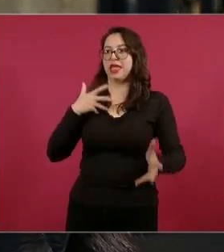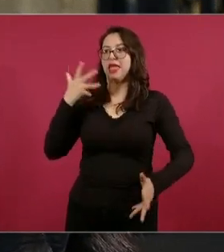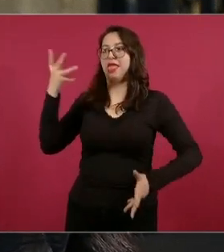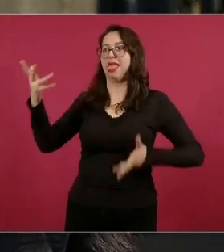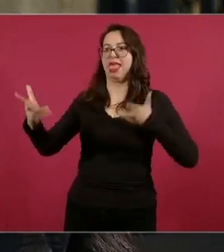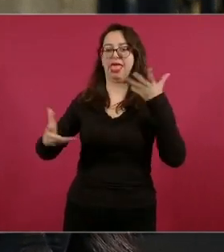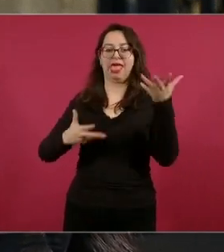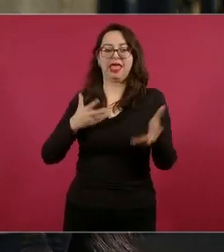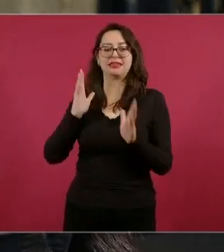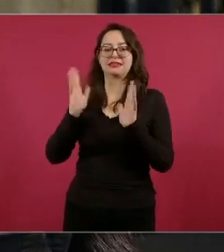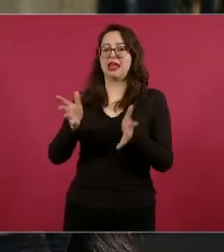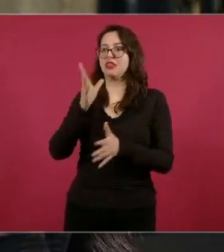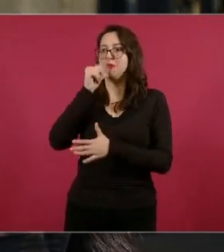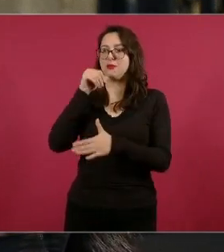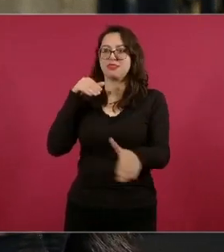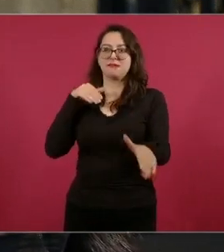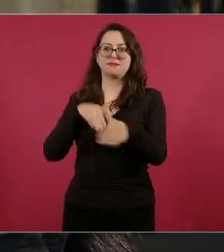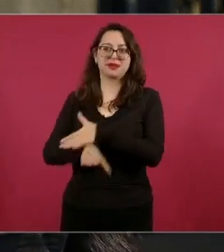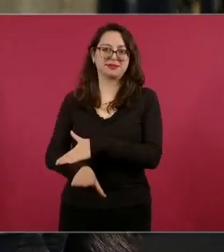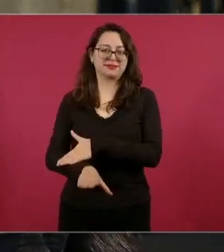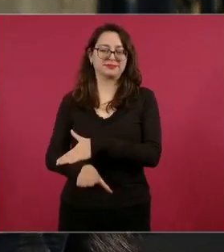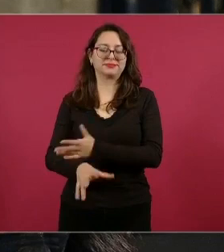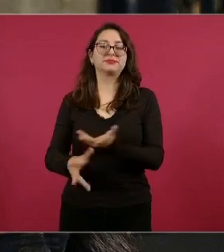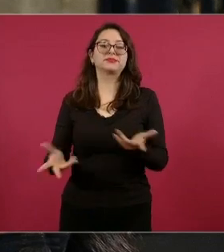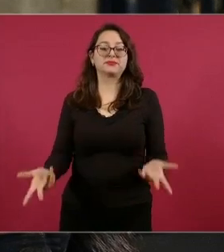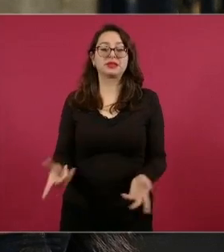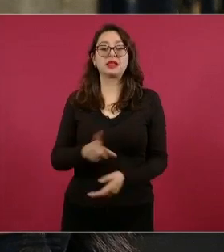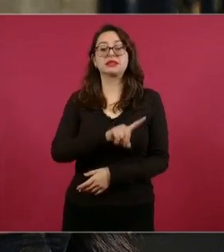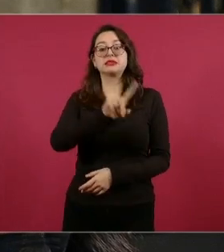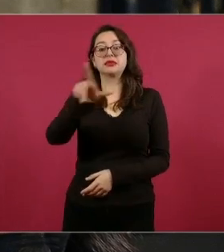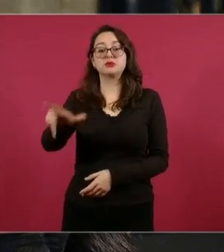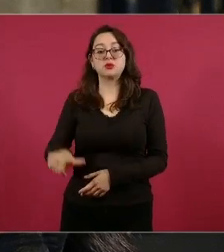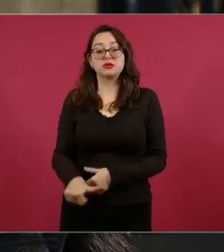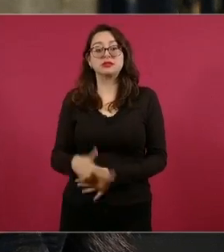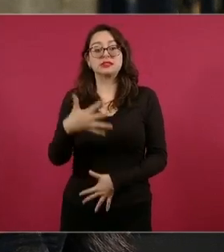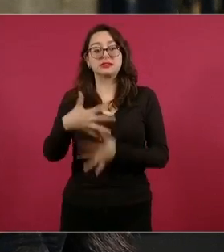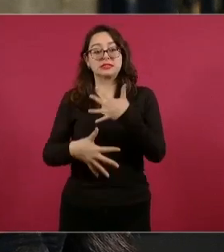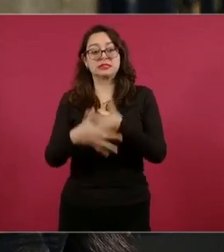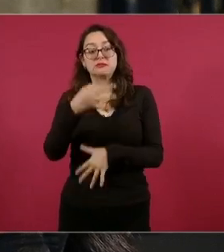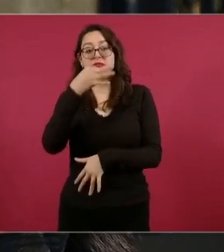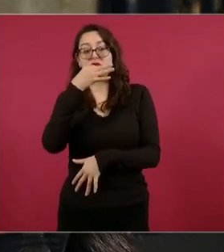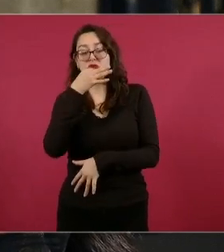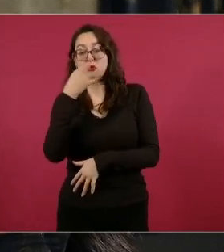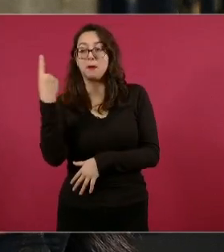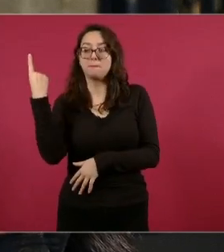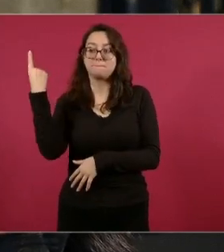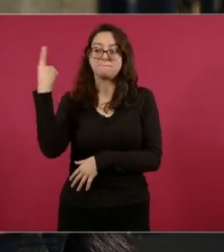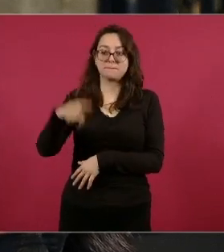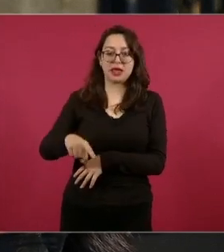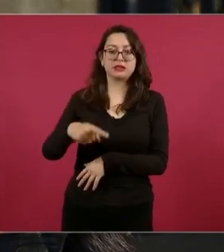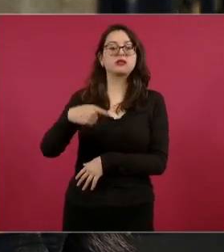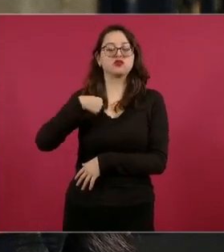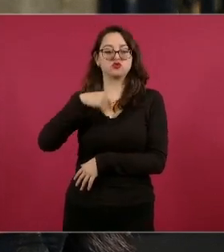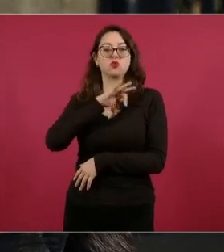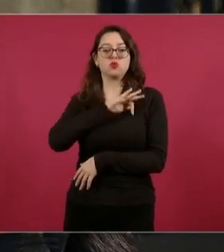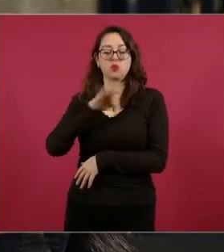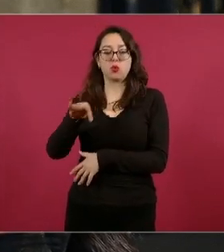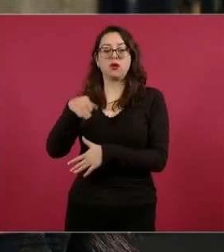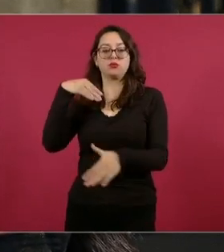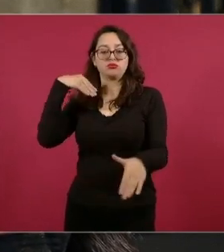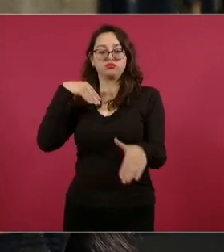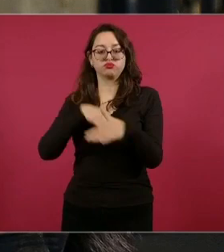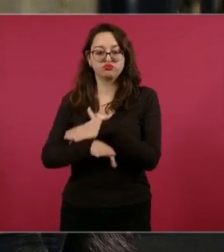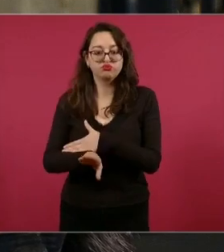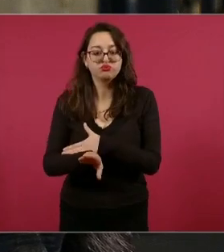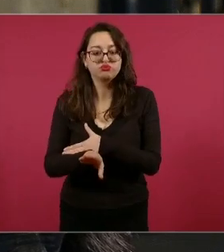donadores. Esperé y a los 5 minutos vino una contraorden y me dieron acceso. Al ingresar, pues tuve